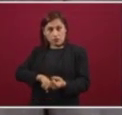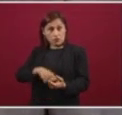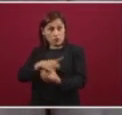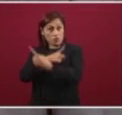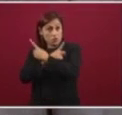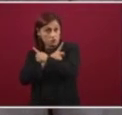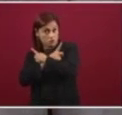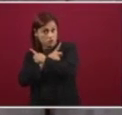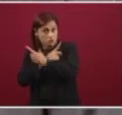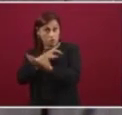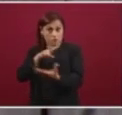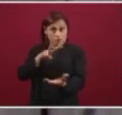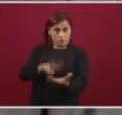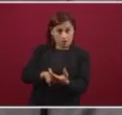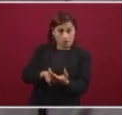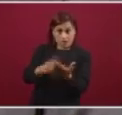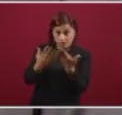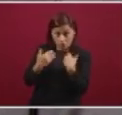son